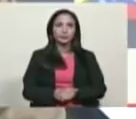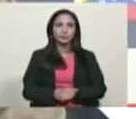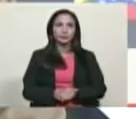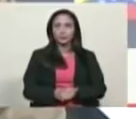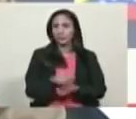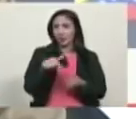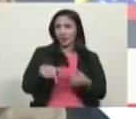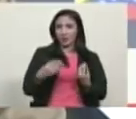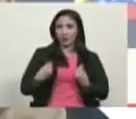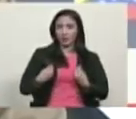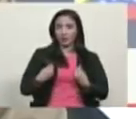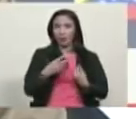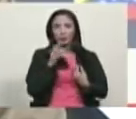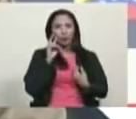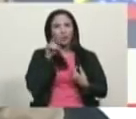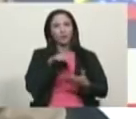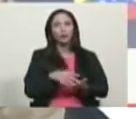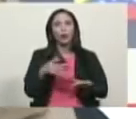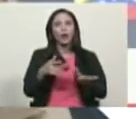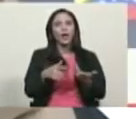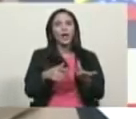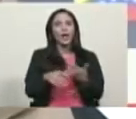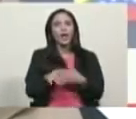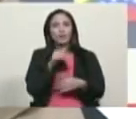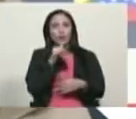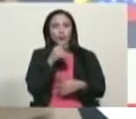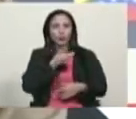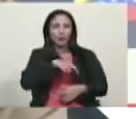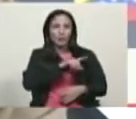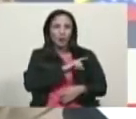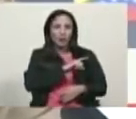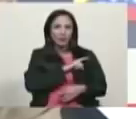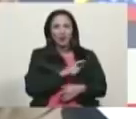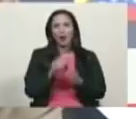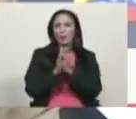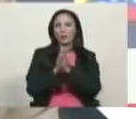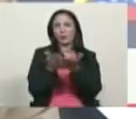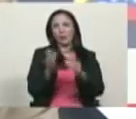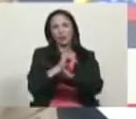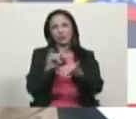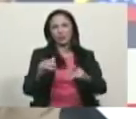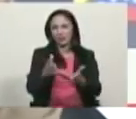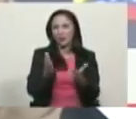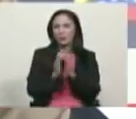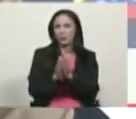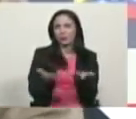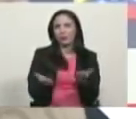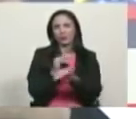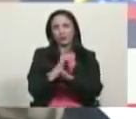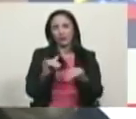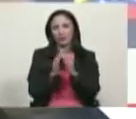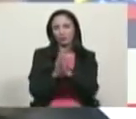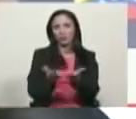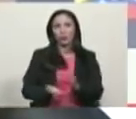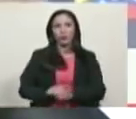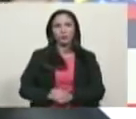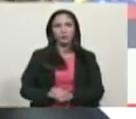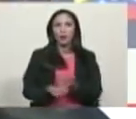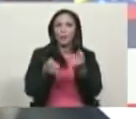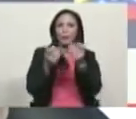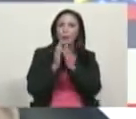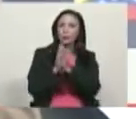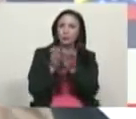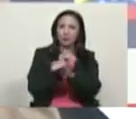quien viva. ¿Ustedes han visto esa serie española? Tengan un poquito de por favor. Así dice él. Tengan un poquito